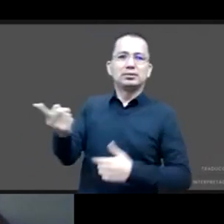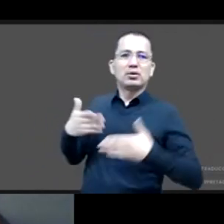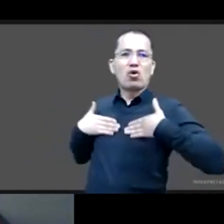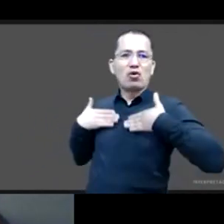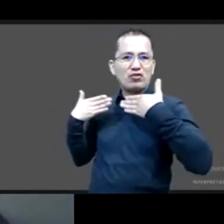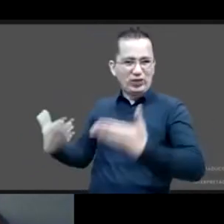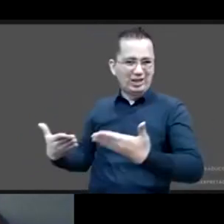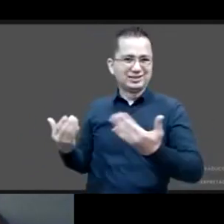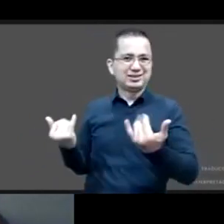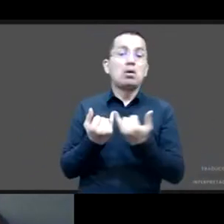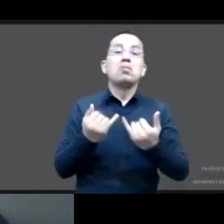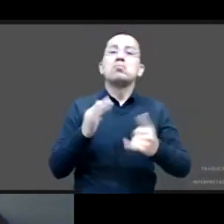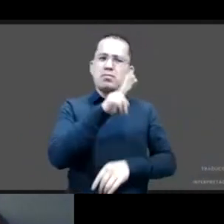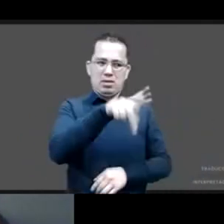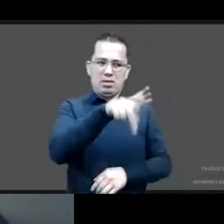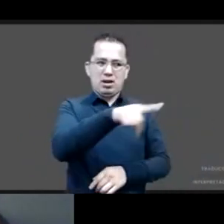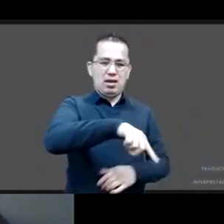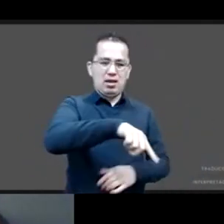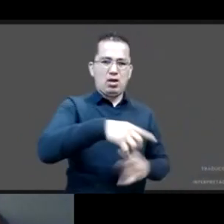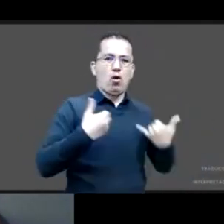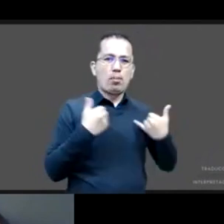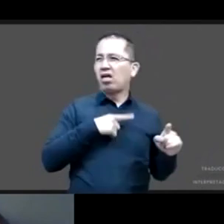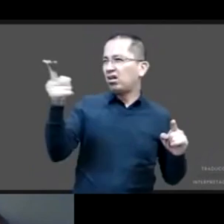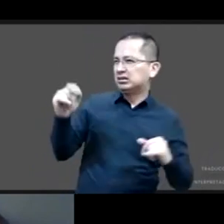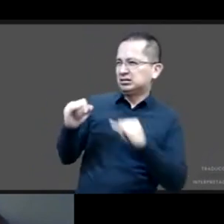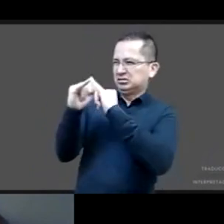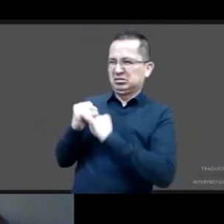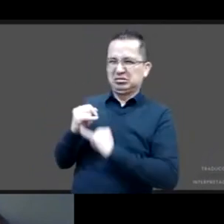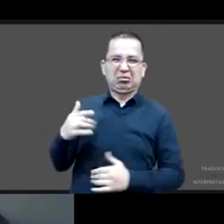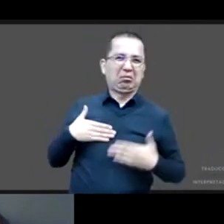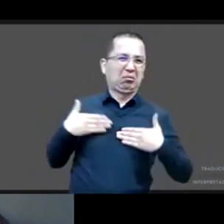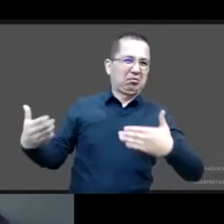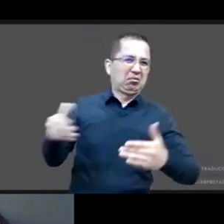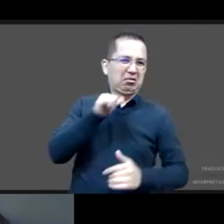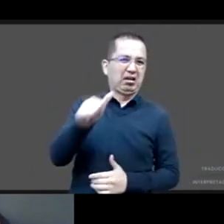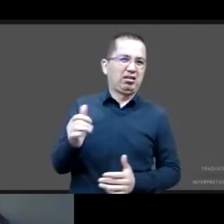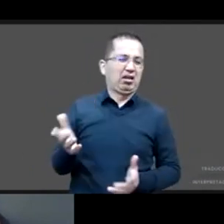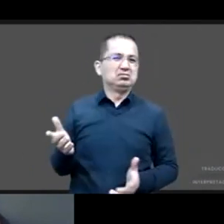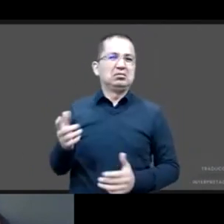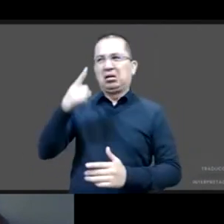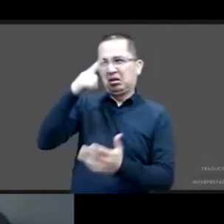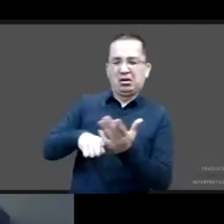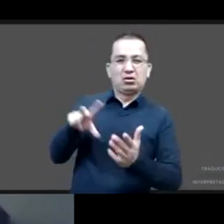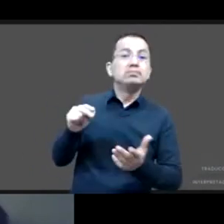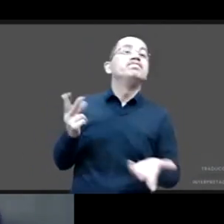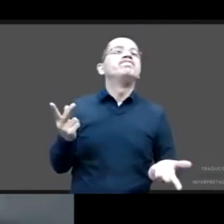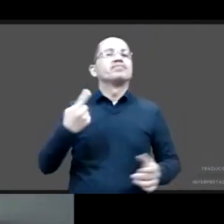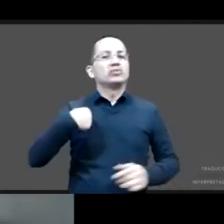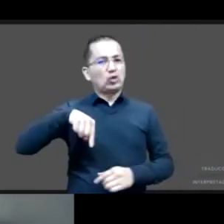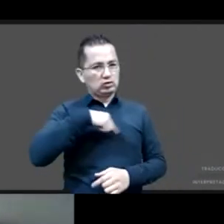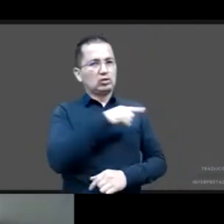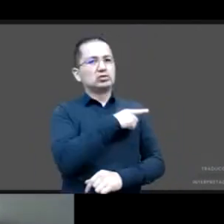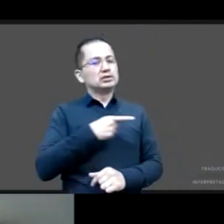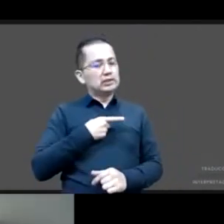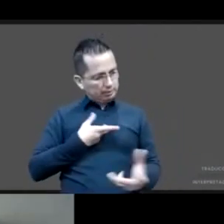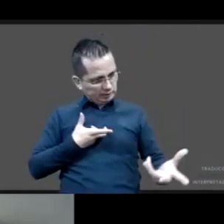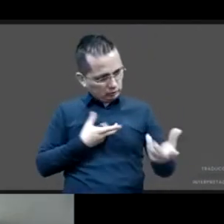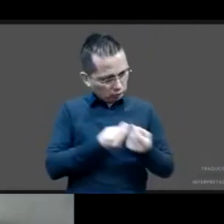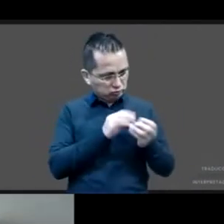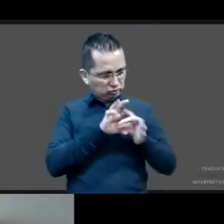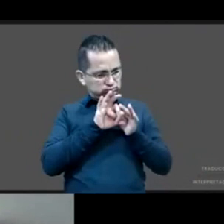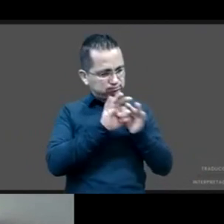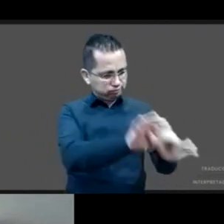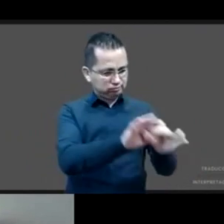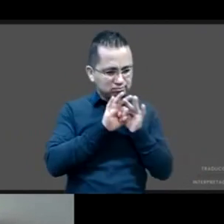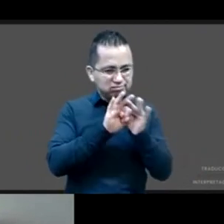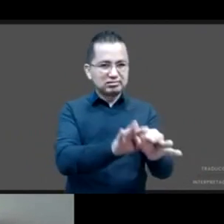credibilidad y esa confianza y nosotros como instituciones tenemos que aprender a hacer sinergia pero también tenemos que volver a ganarnos